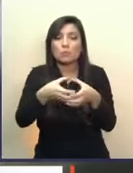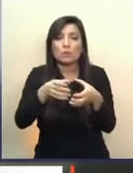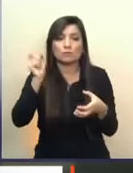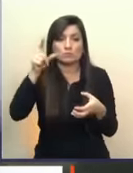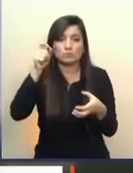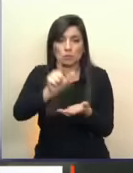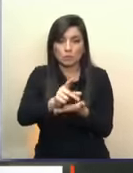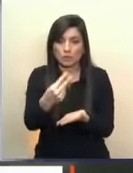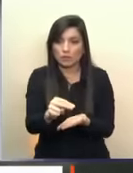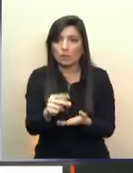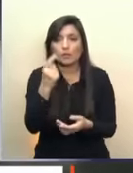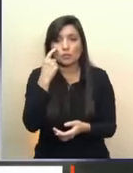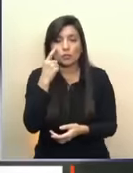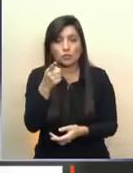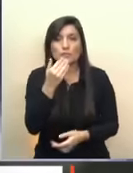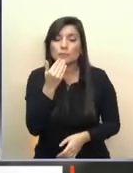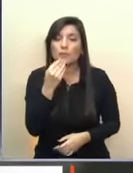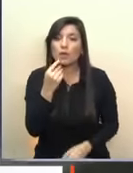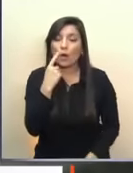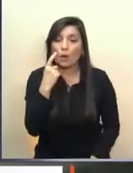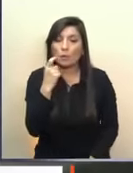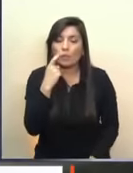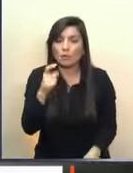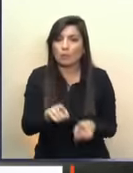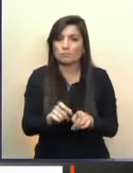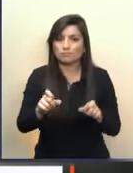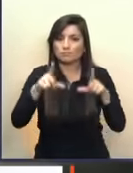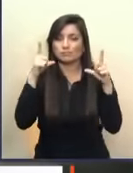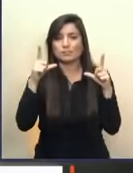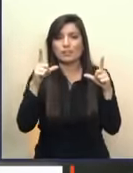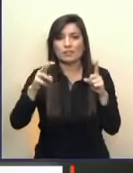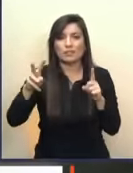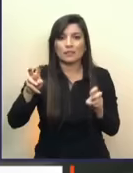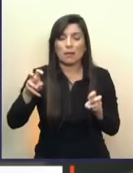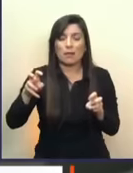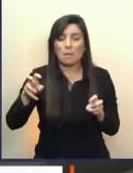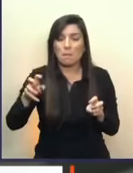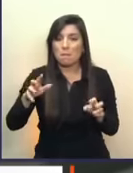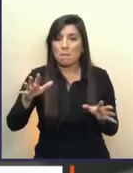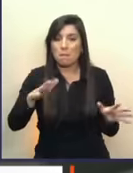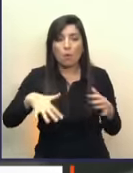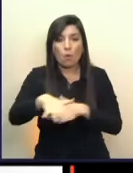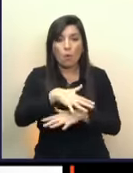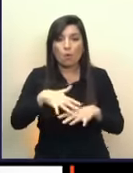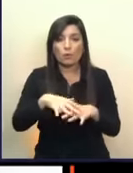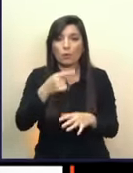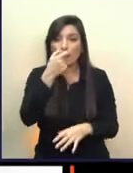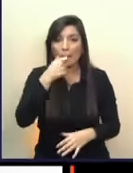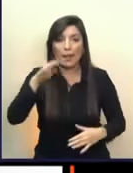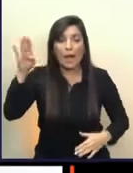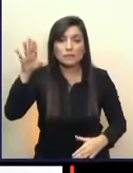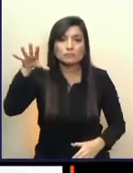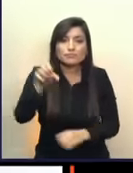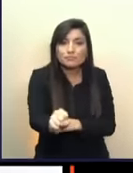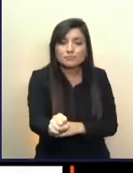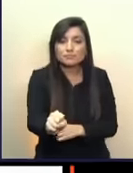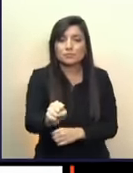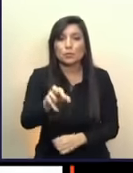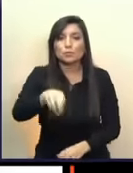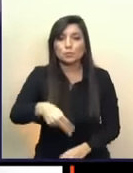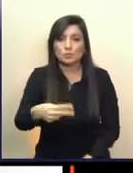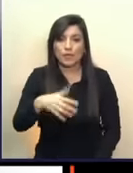Erich Priebke, protagonista del caso más emblemático de un nazi capturado en el sur argentino. Yo lo conocí muchísimo. Priebke